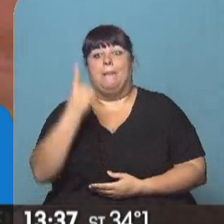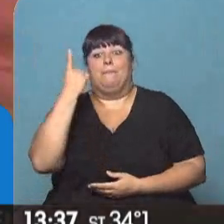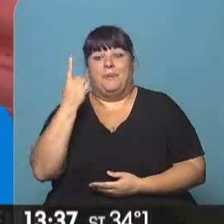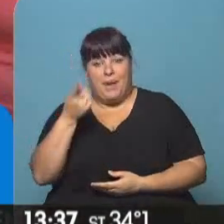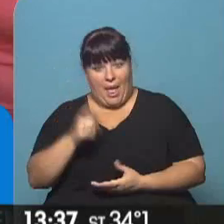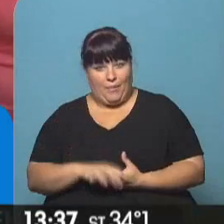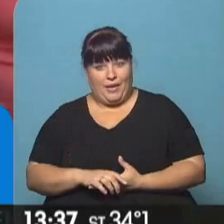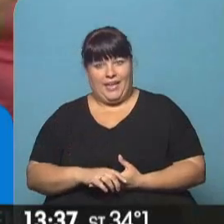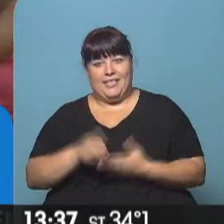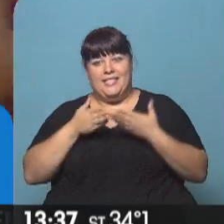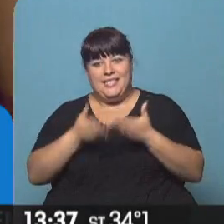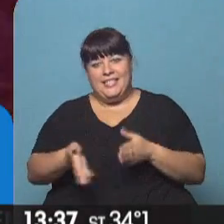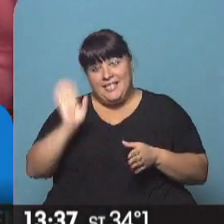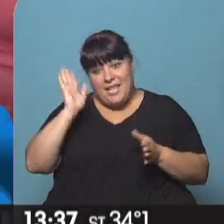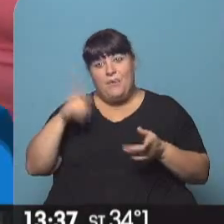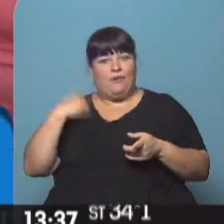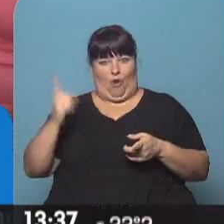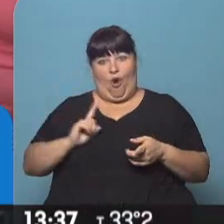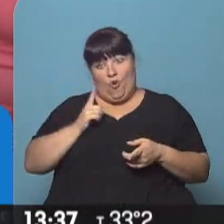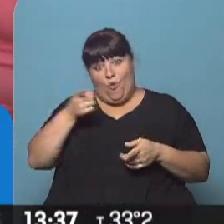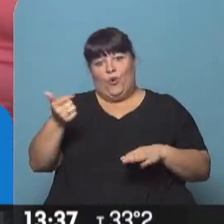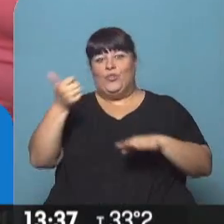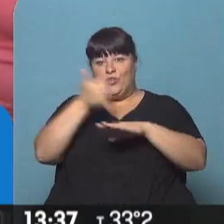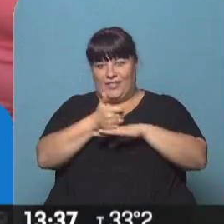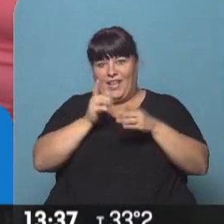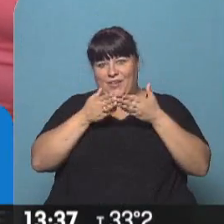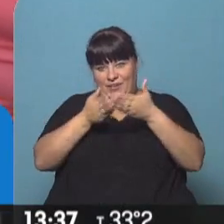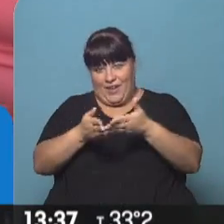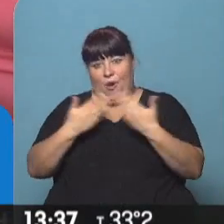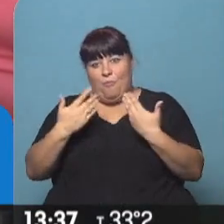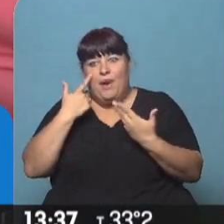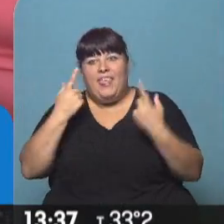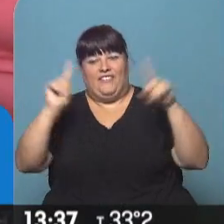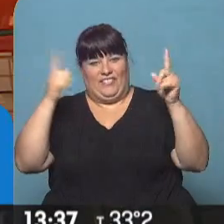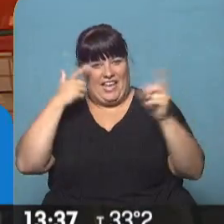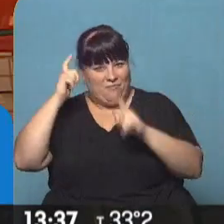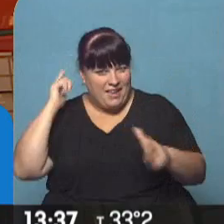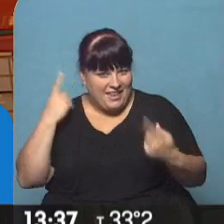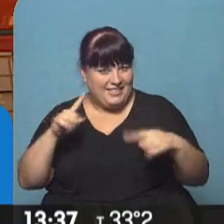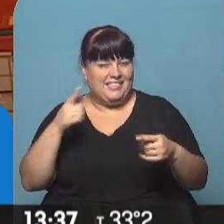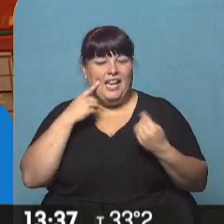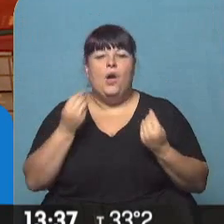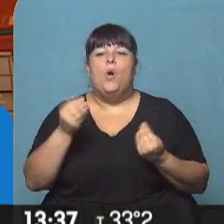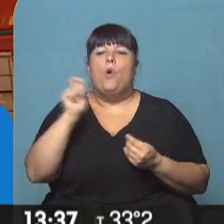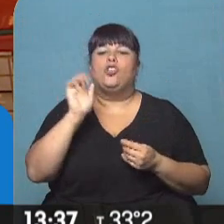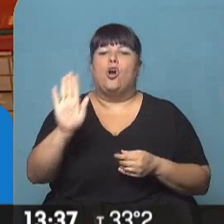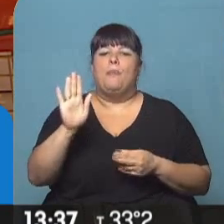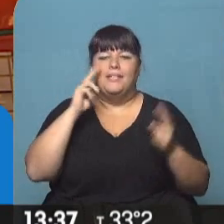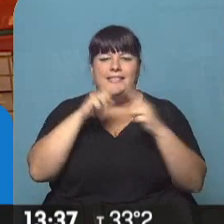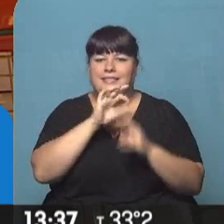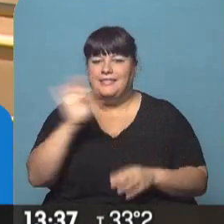vez que el Irízar zarpa, así que todo un orgullo de que él vaya a bordo y que pueda vivir esta experiencia. Así que... ¿Cuántos meses van a estar sin